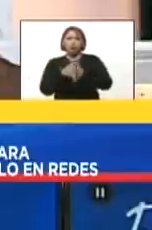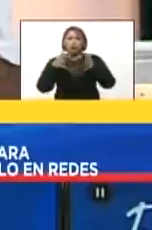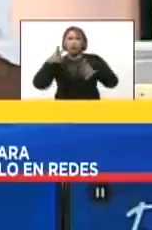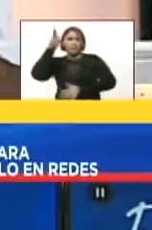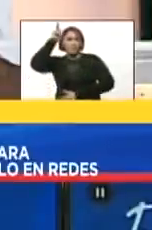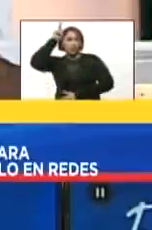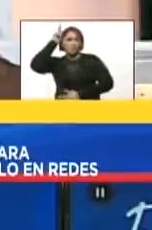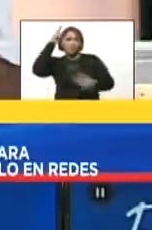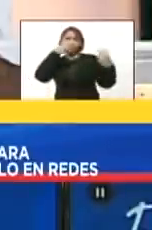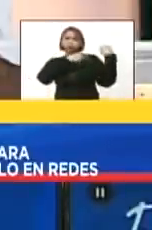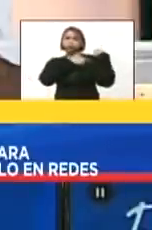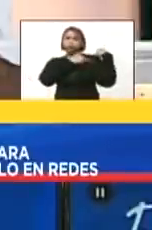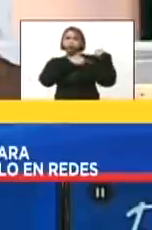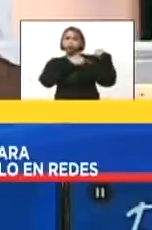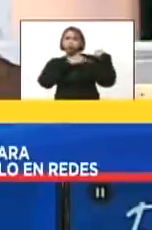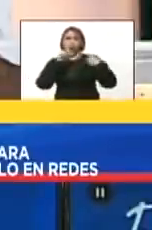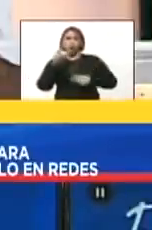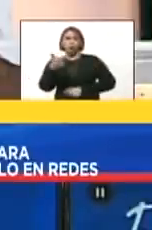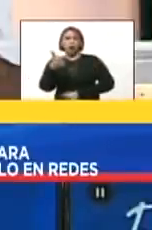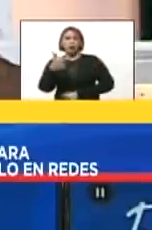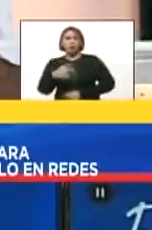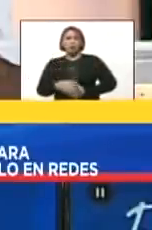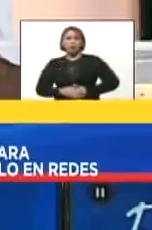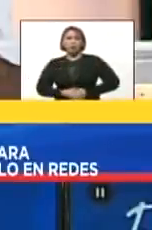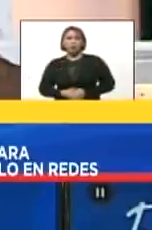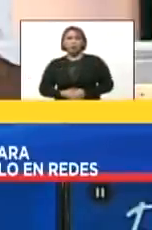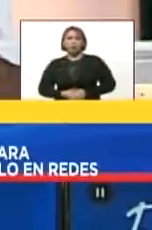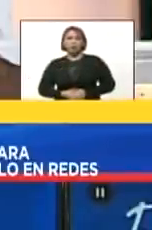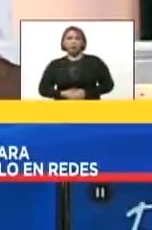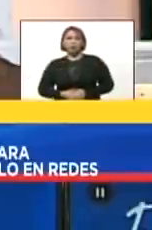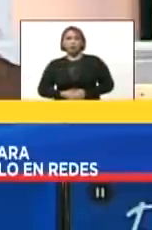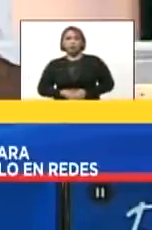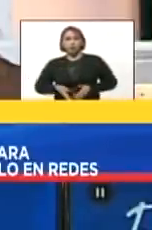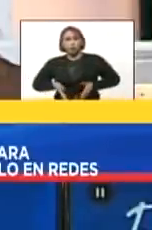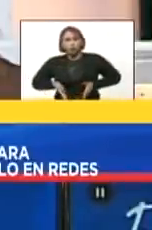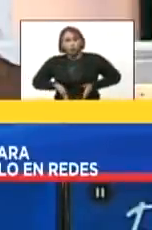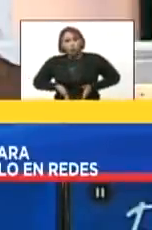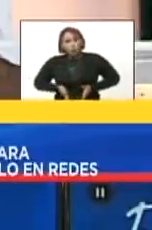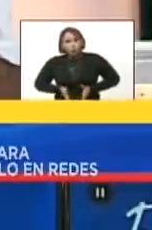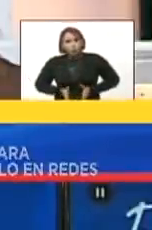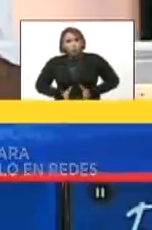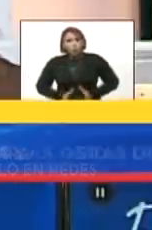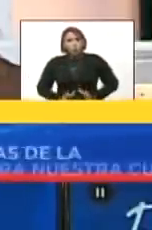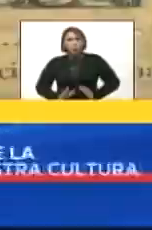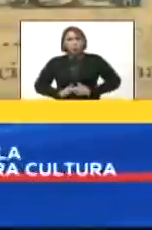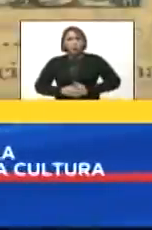cacique indio Guaycaipuro, con el parto